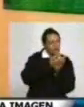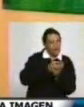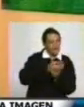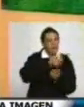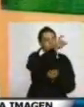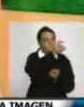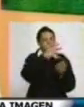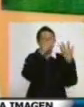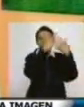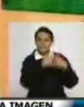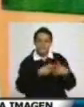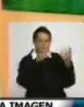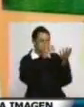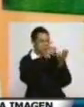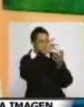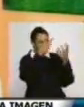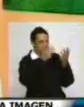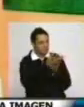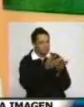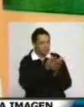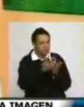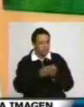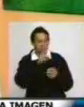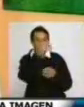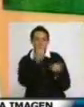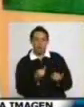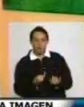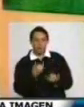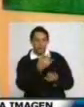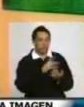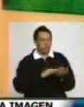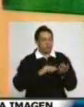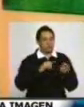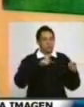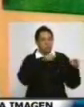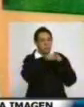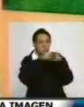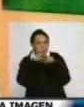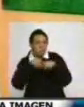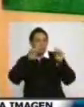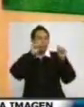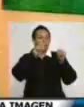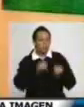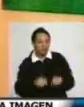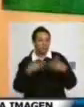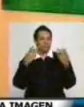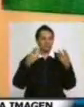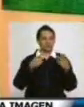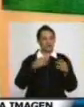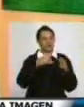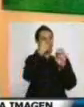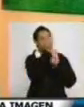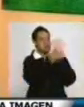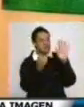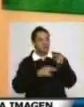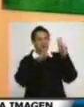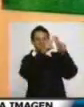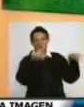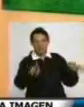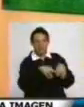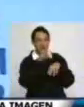corporativa. Las empresas ahora, digamos que pueden ser más competitivas con una mejor imagen, con páginas web,